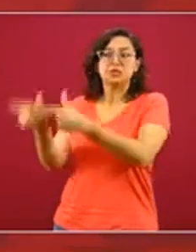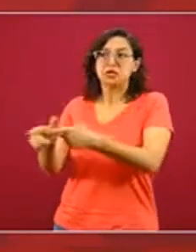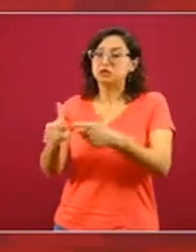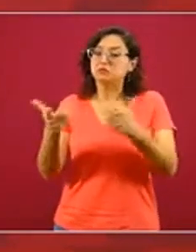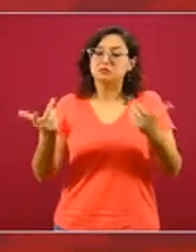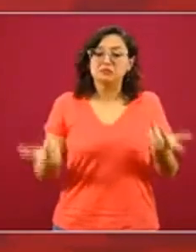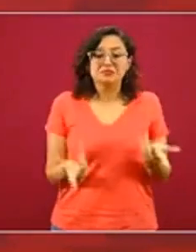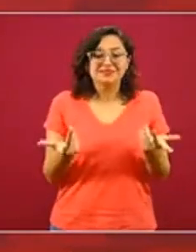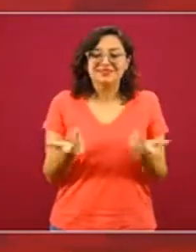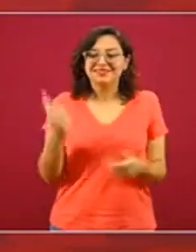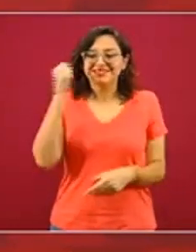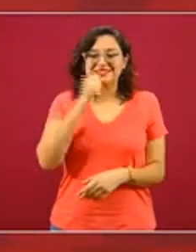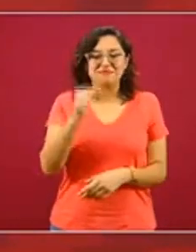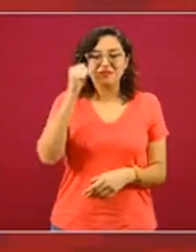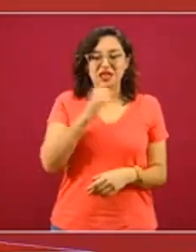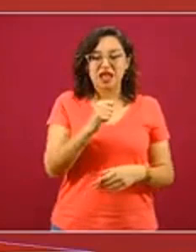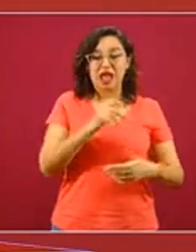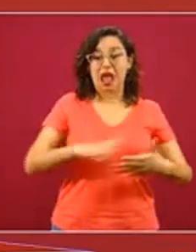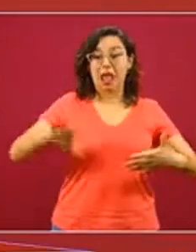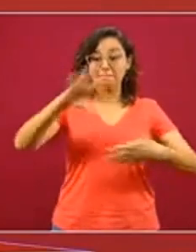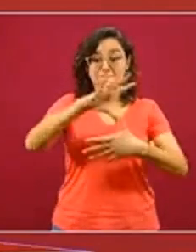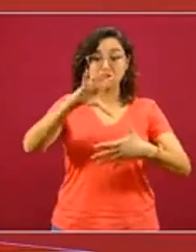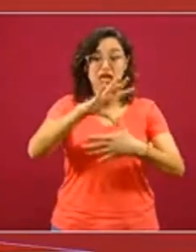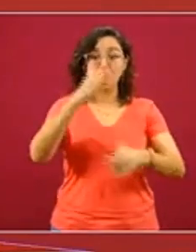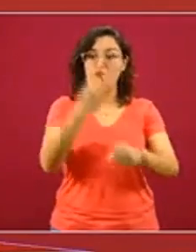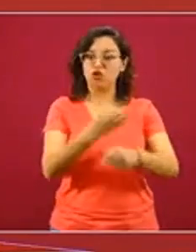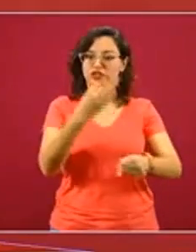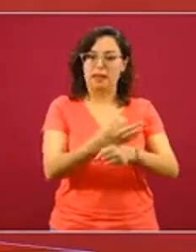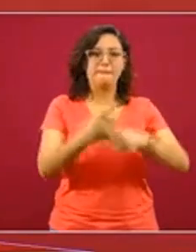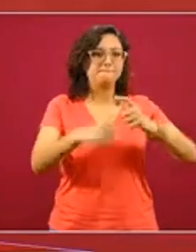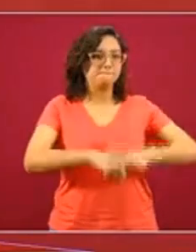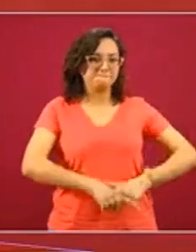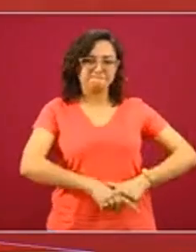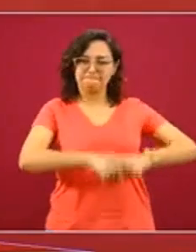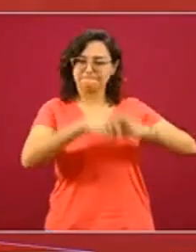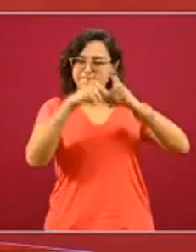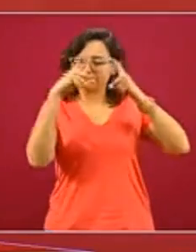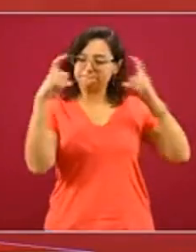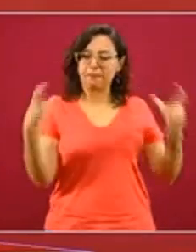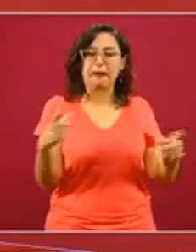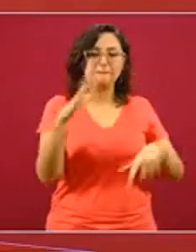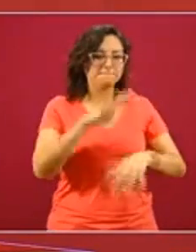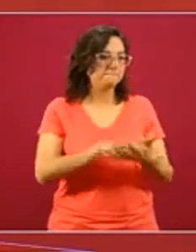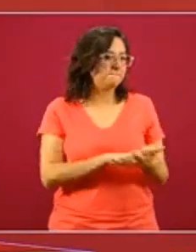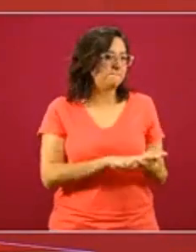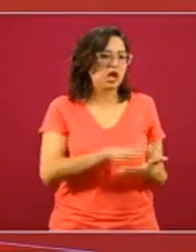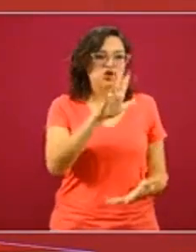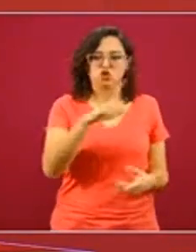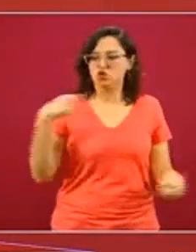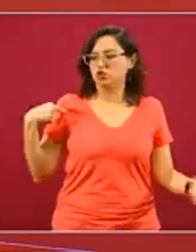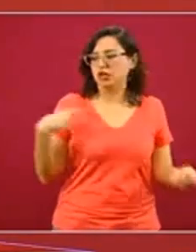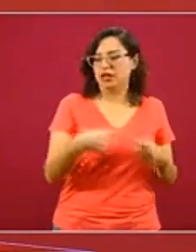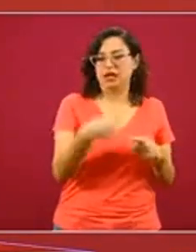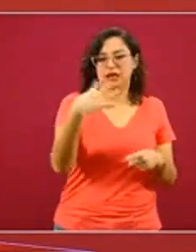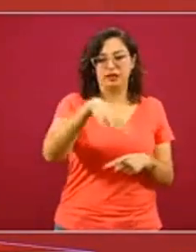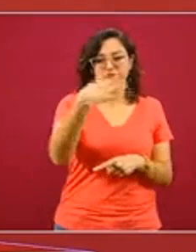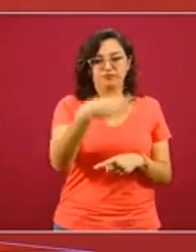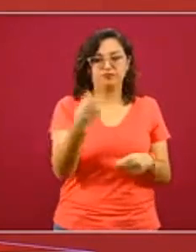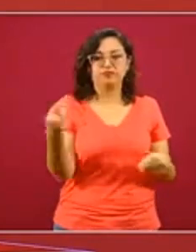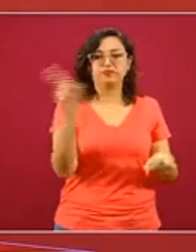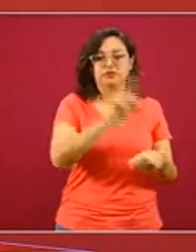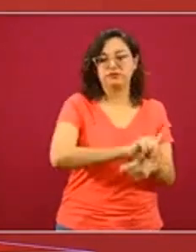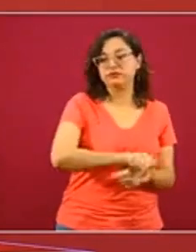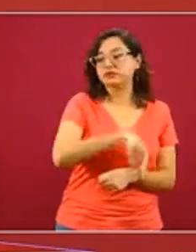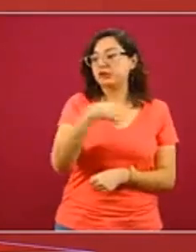siempre, América en este momento es la que tiene la mayor actividad en los últimos 14 días. Mediterráneo oriental va a